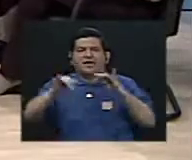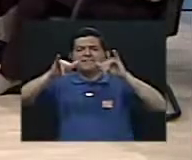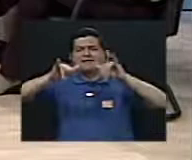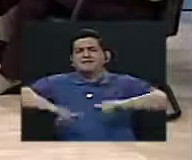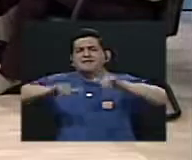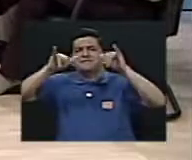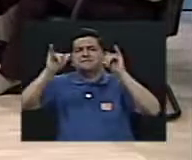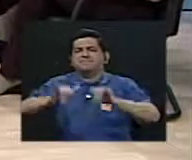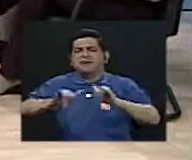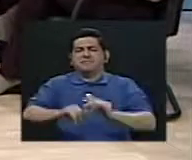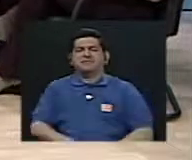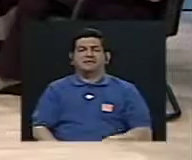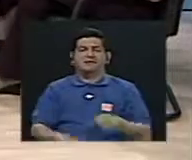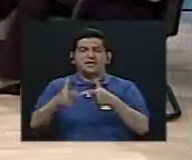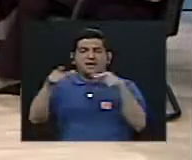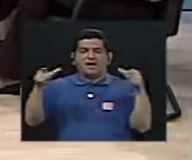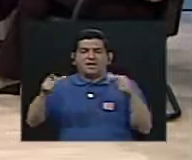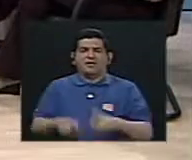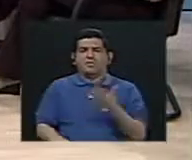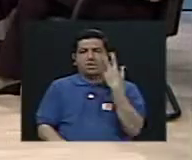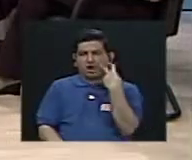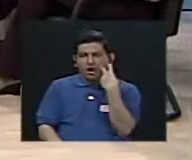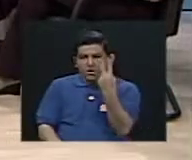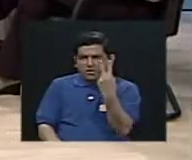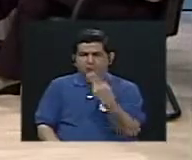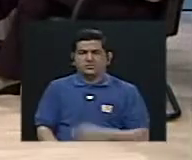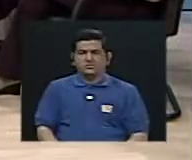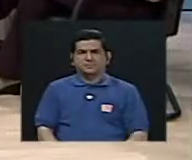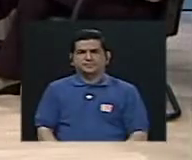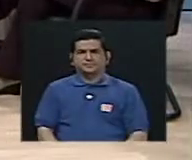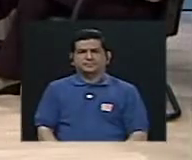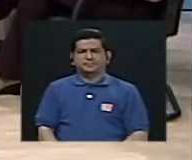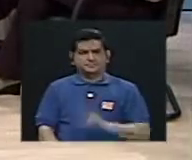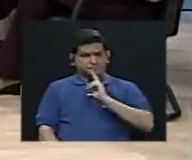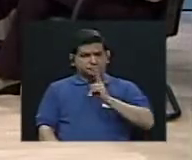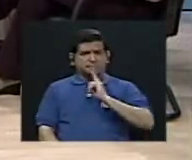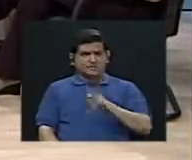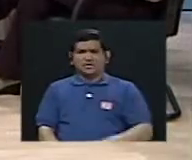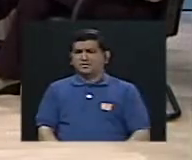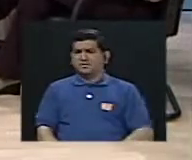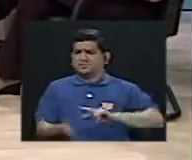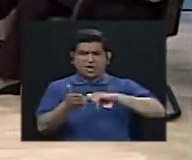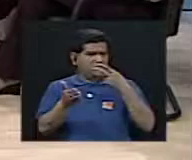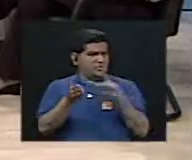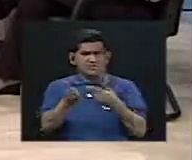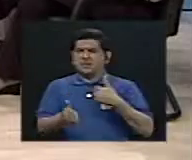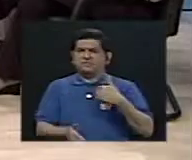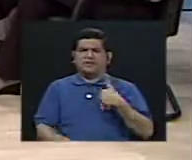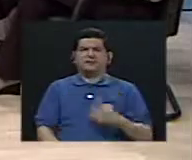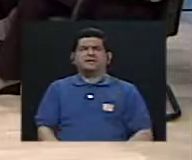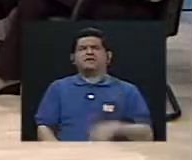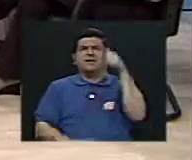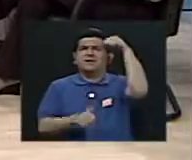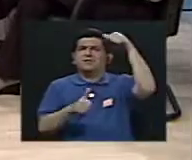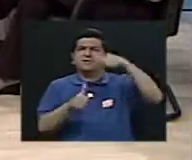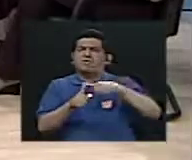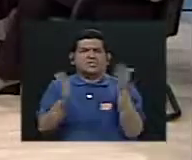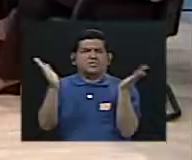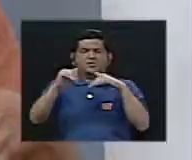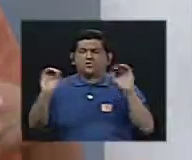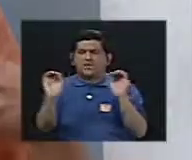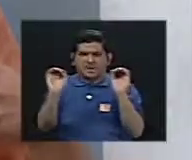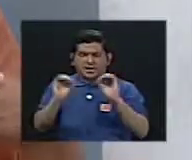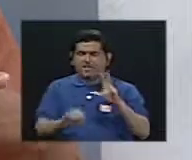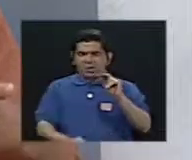preservarlas en el lenguaje audiovisual. Y realmente no es para que haya un recuerdo cuando nada exista, al